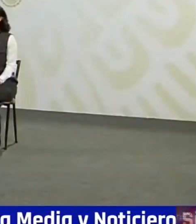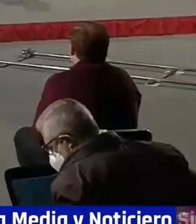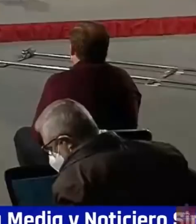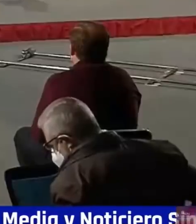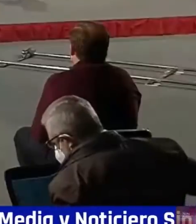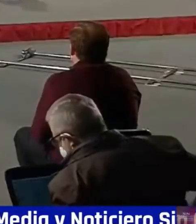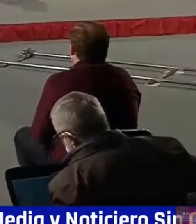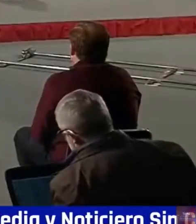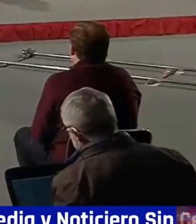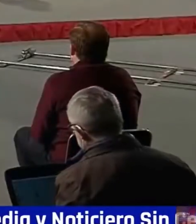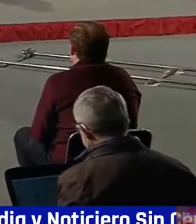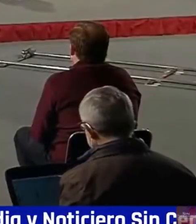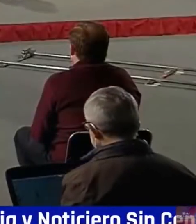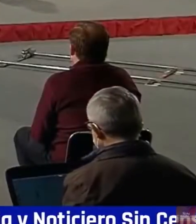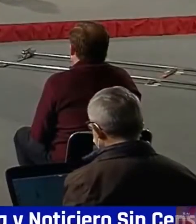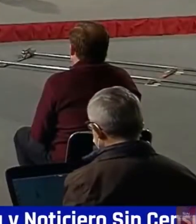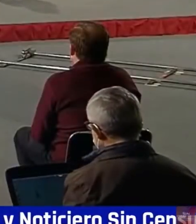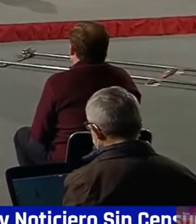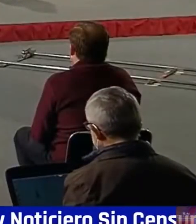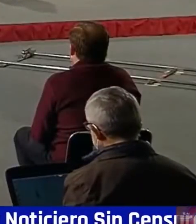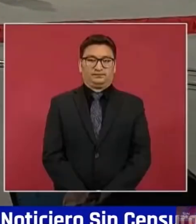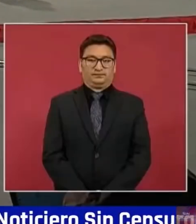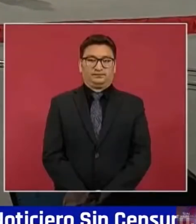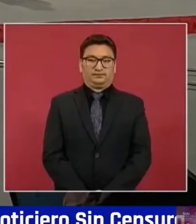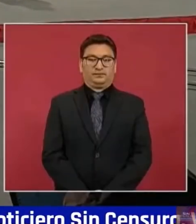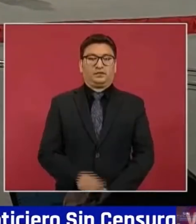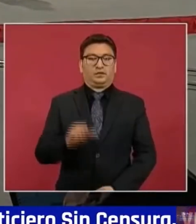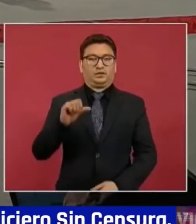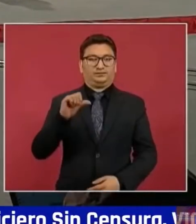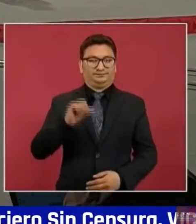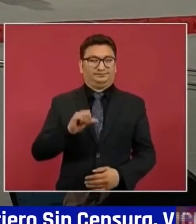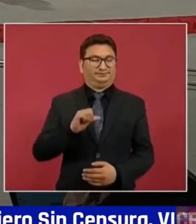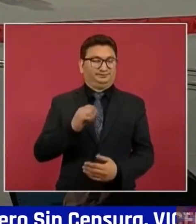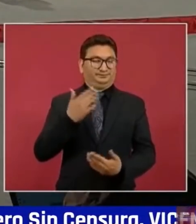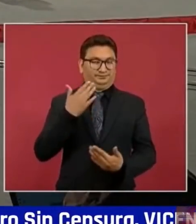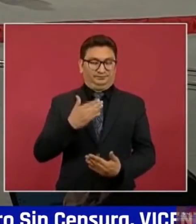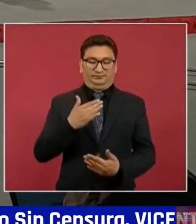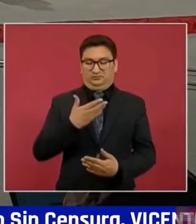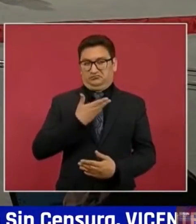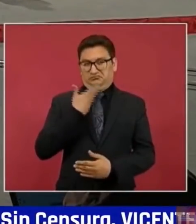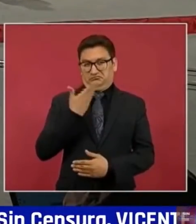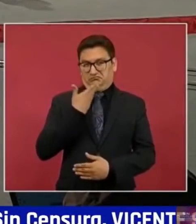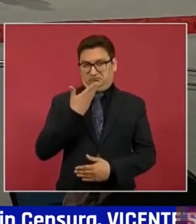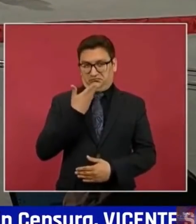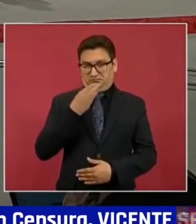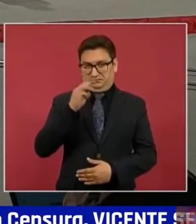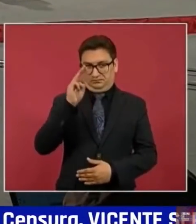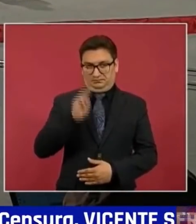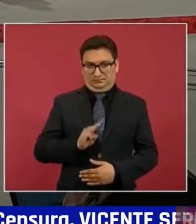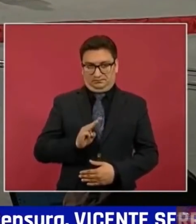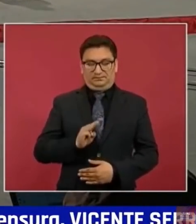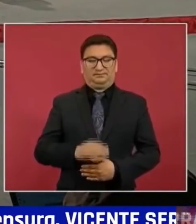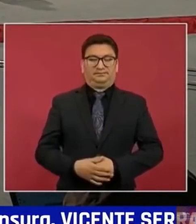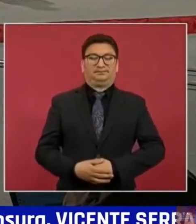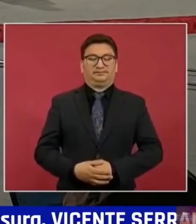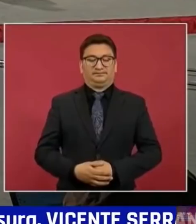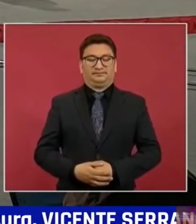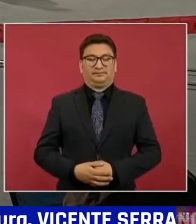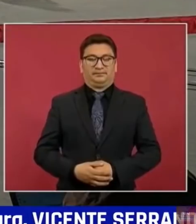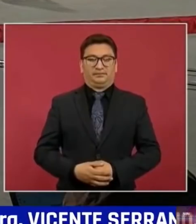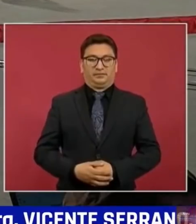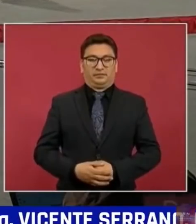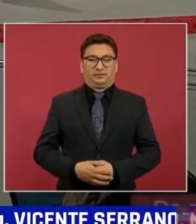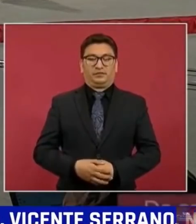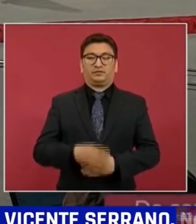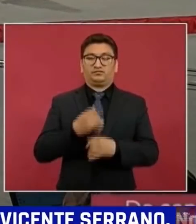mujer que tiene un micrófono en la radio nacional y proyección también